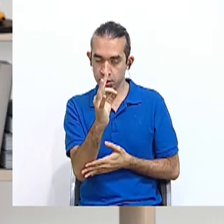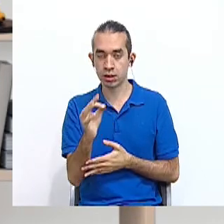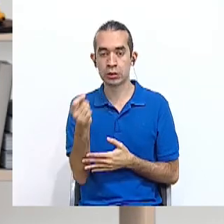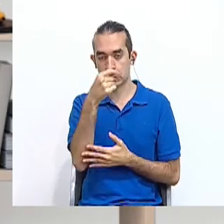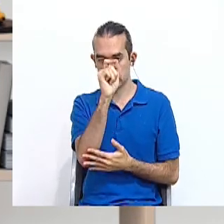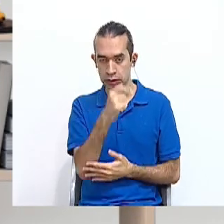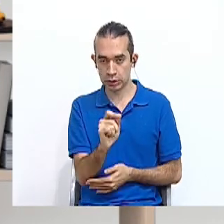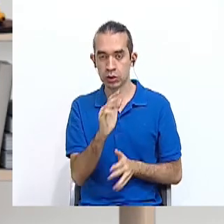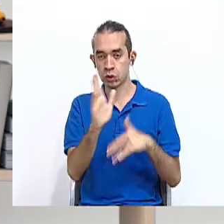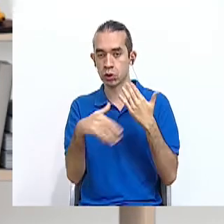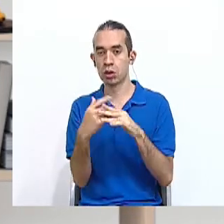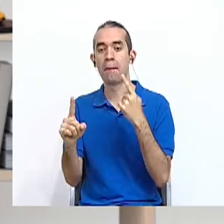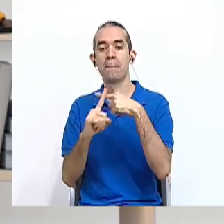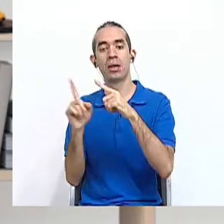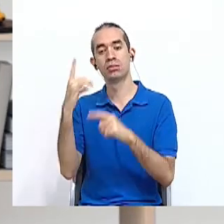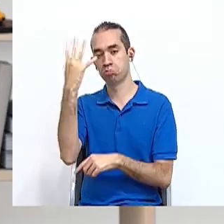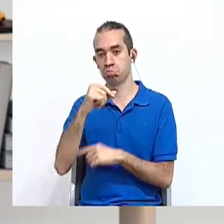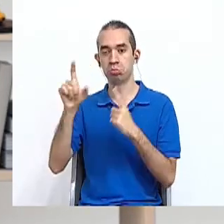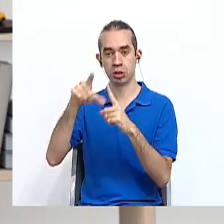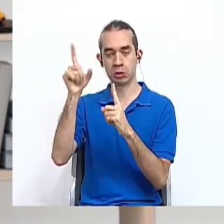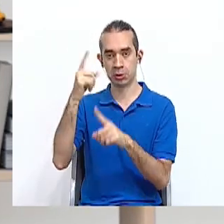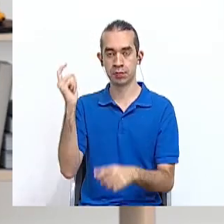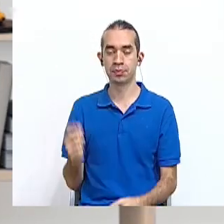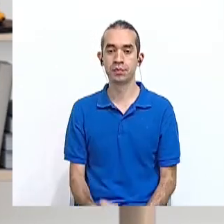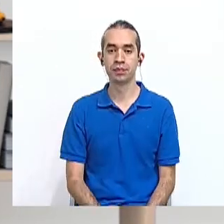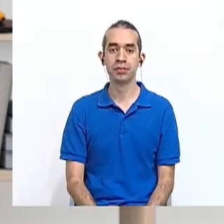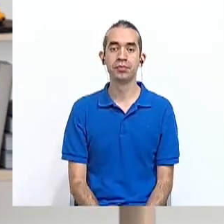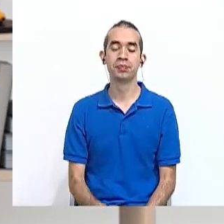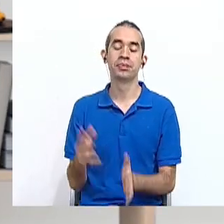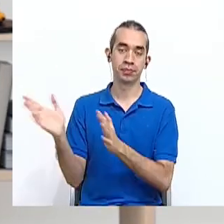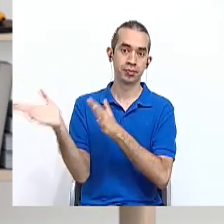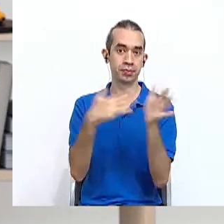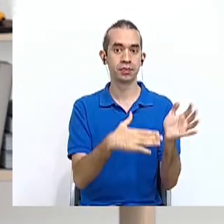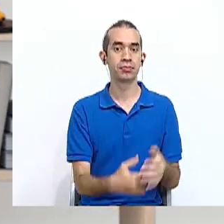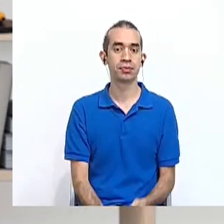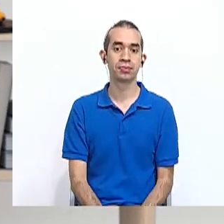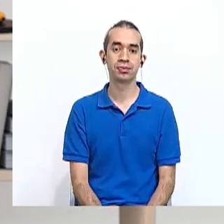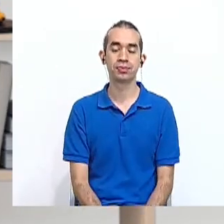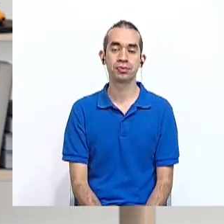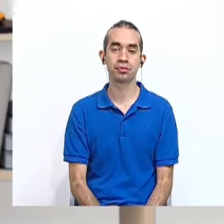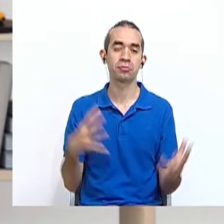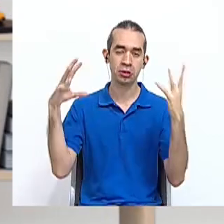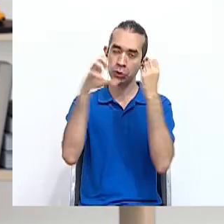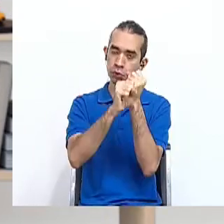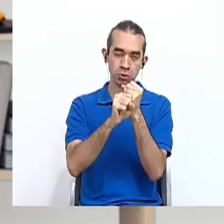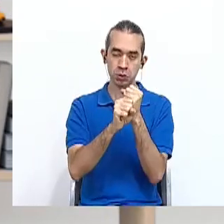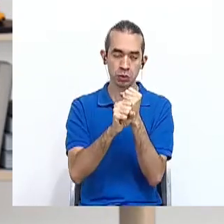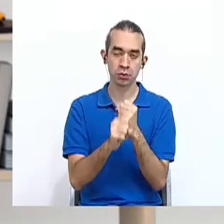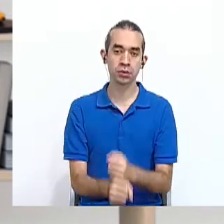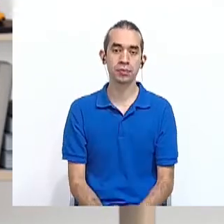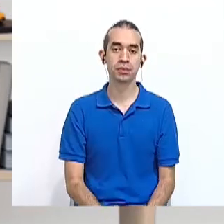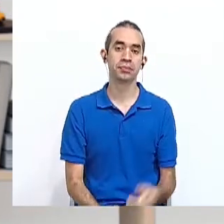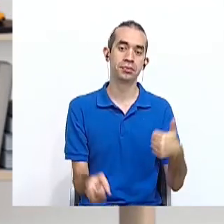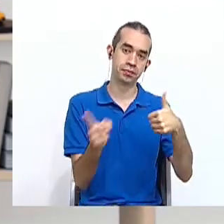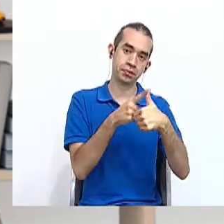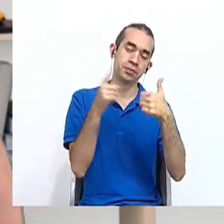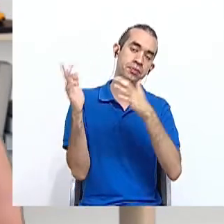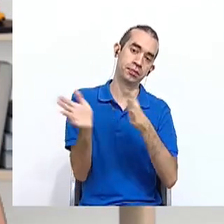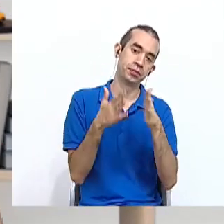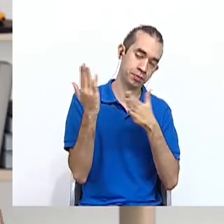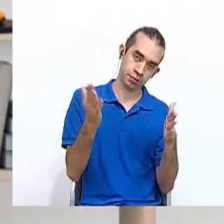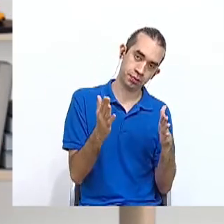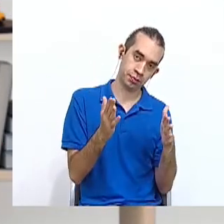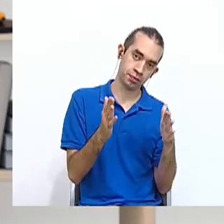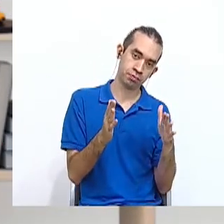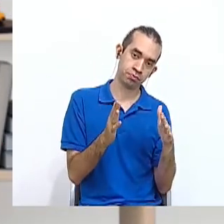bien, volvemos entonces. El proceso en recapitulación sería, 1, planificación. Hago